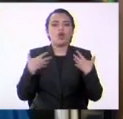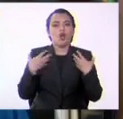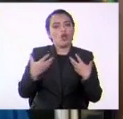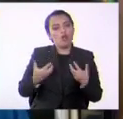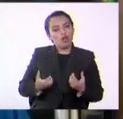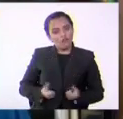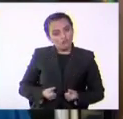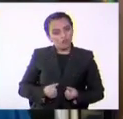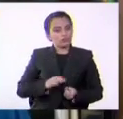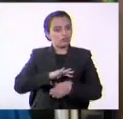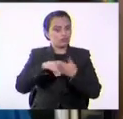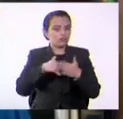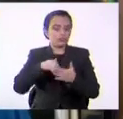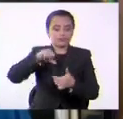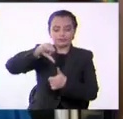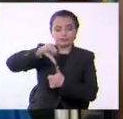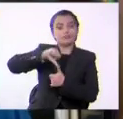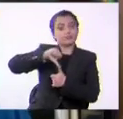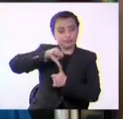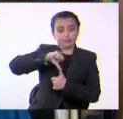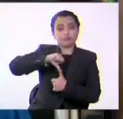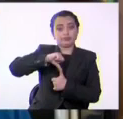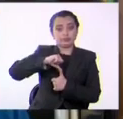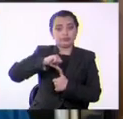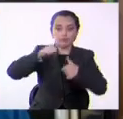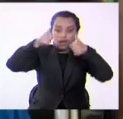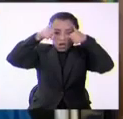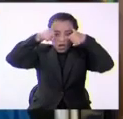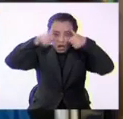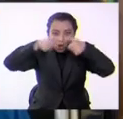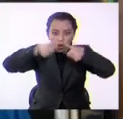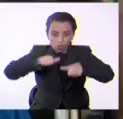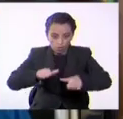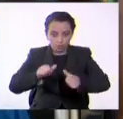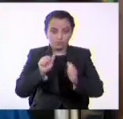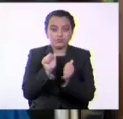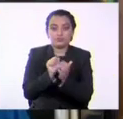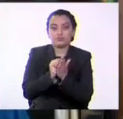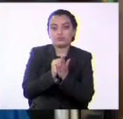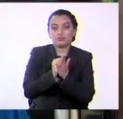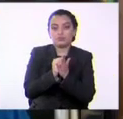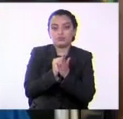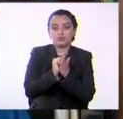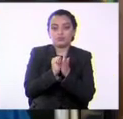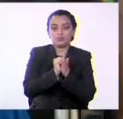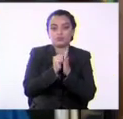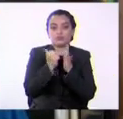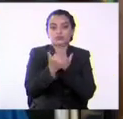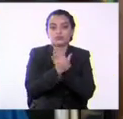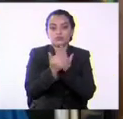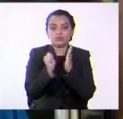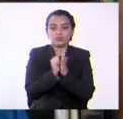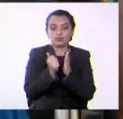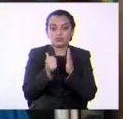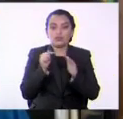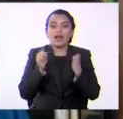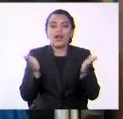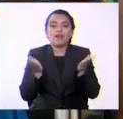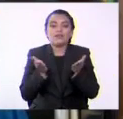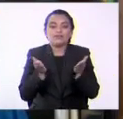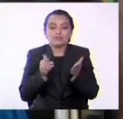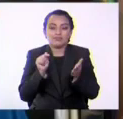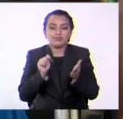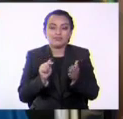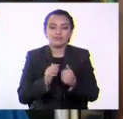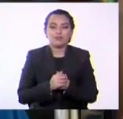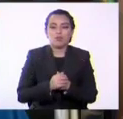toda la región tienen acuerdos y agendas para llevar adelante un horizonte común, que es la agilización del tránsito en la